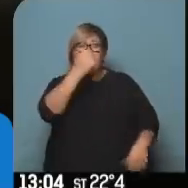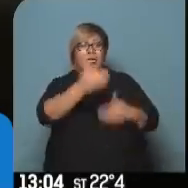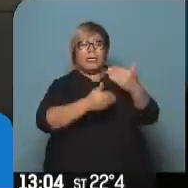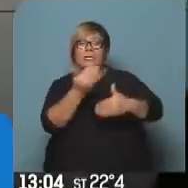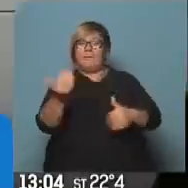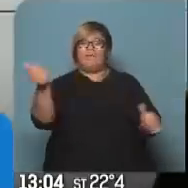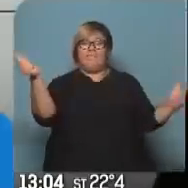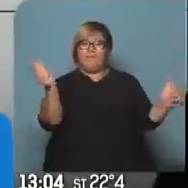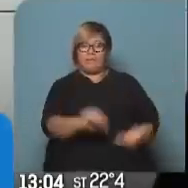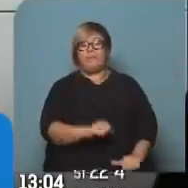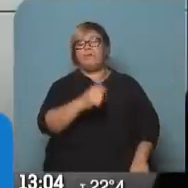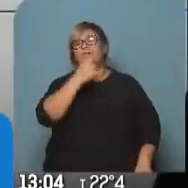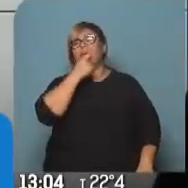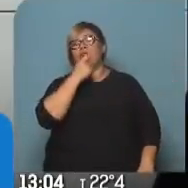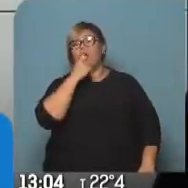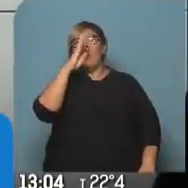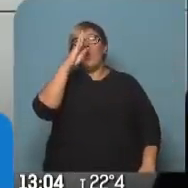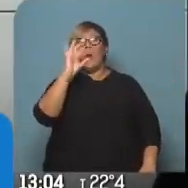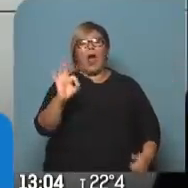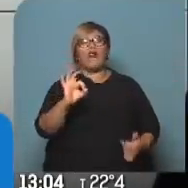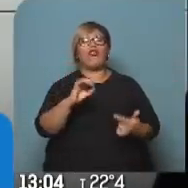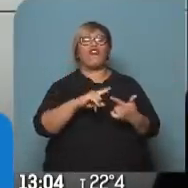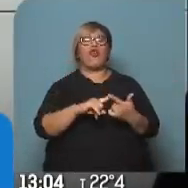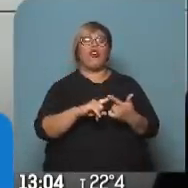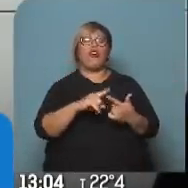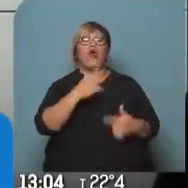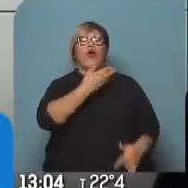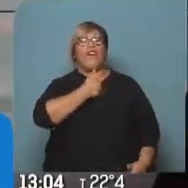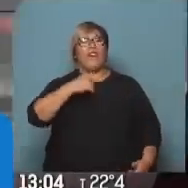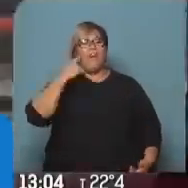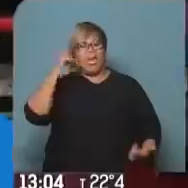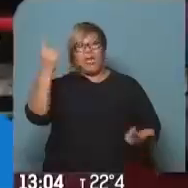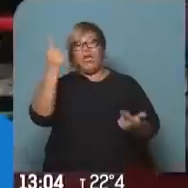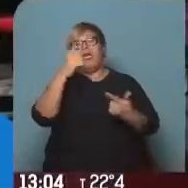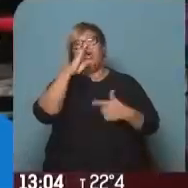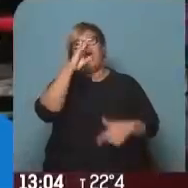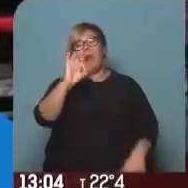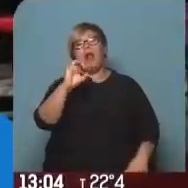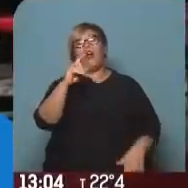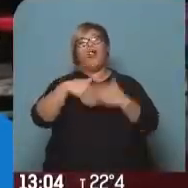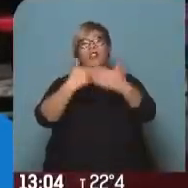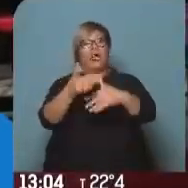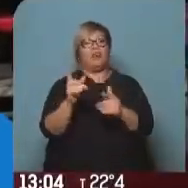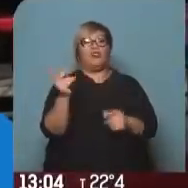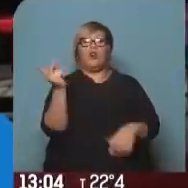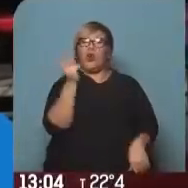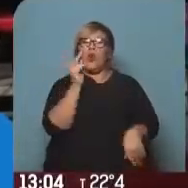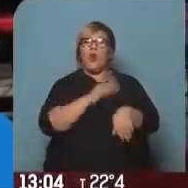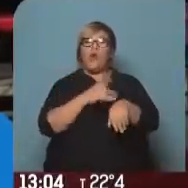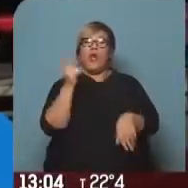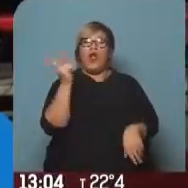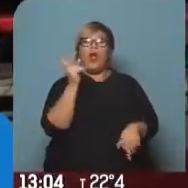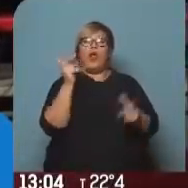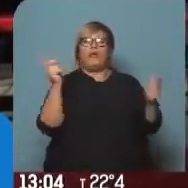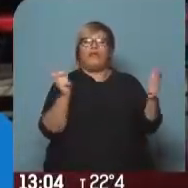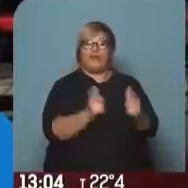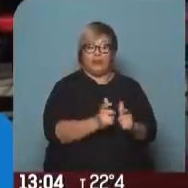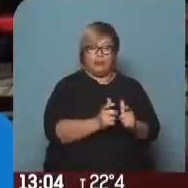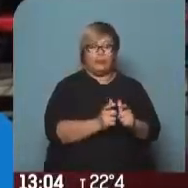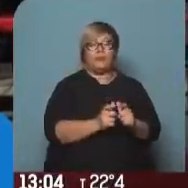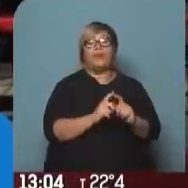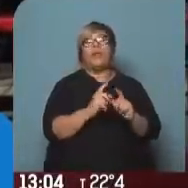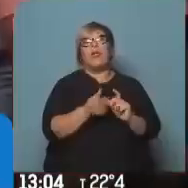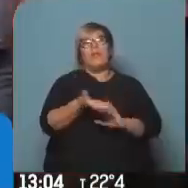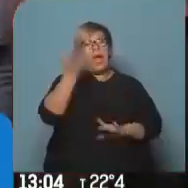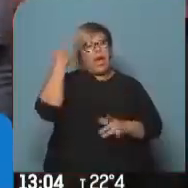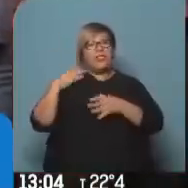del Banco de Desarrollo y el Fondo Monetario. Pero el gran motivo hoy de discordancia que terminó fracturando la unidad y el